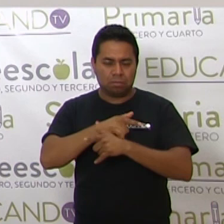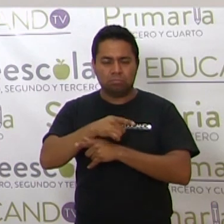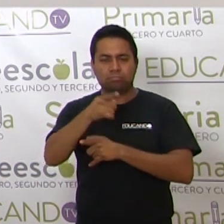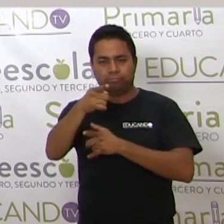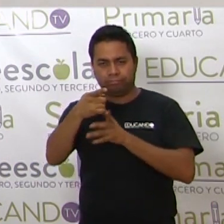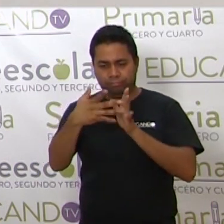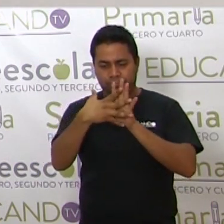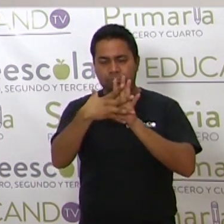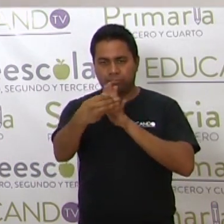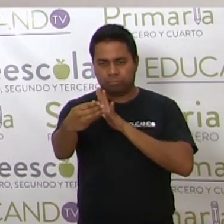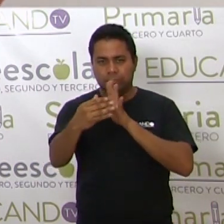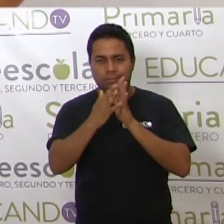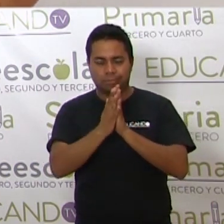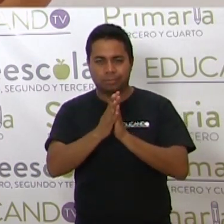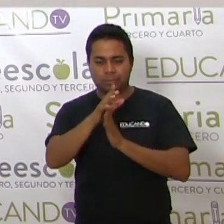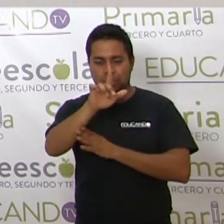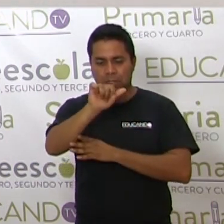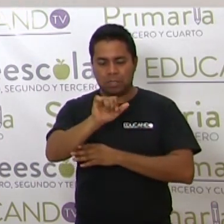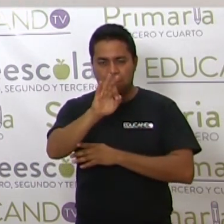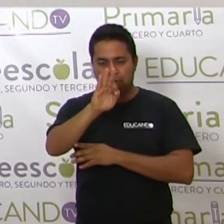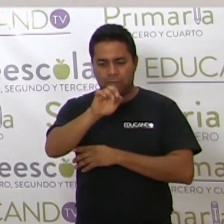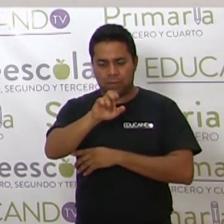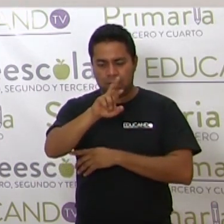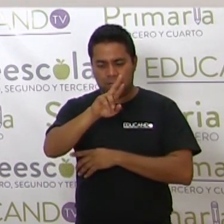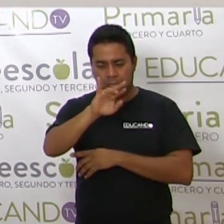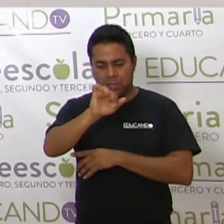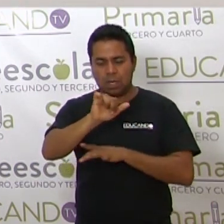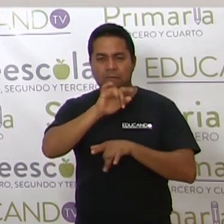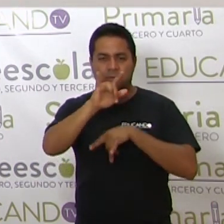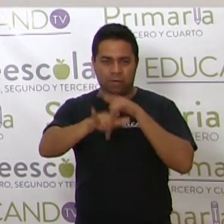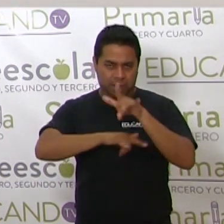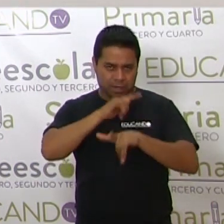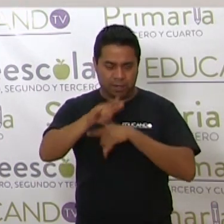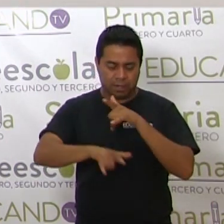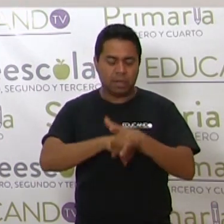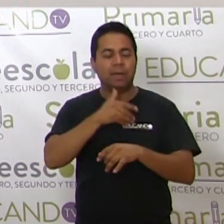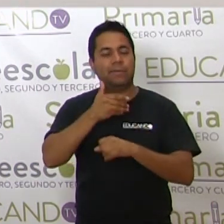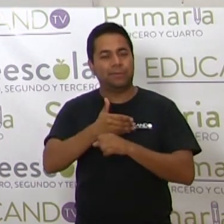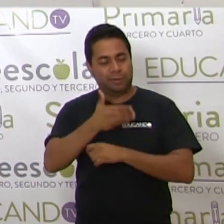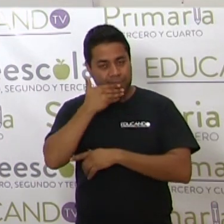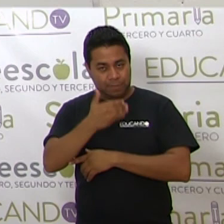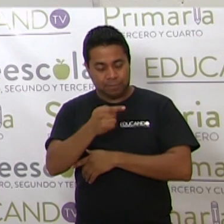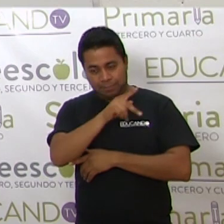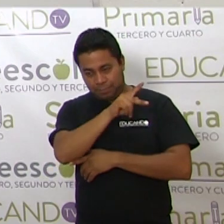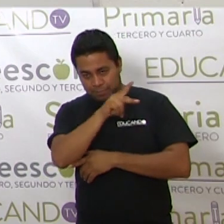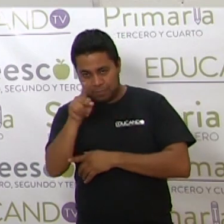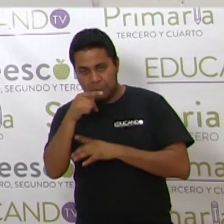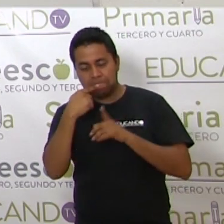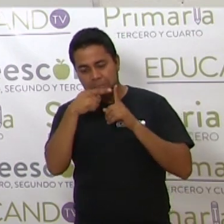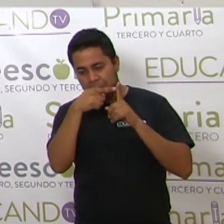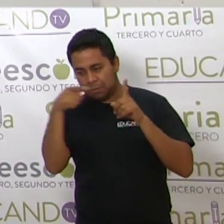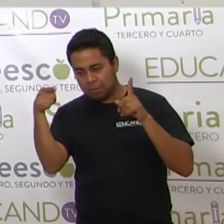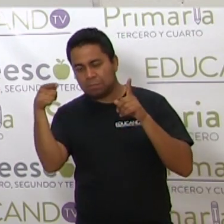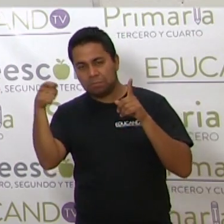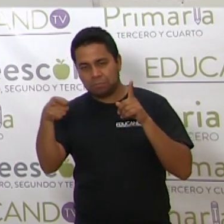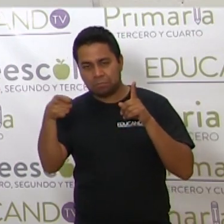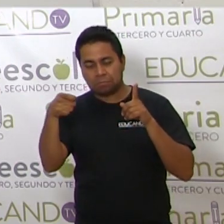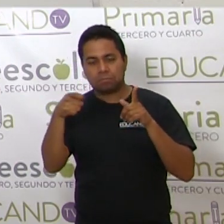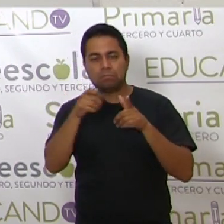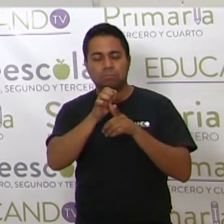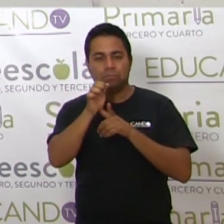conmigo la feria muy bien aquí dice entonces